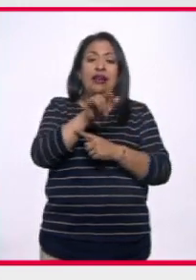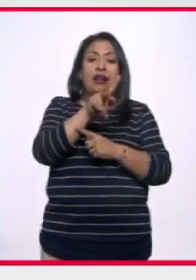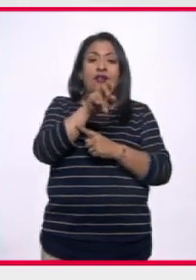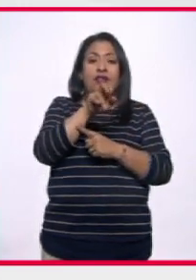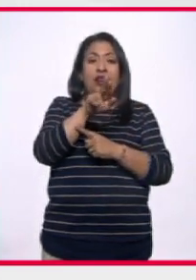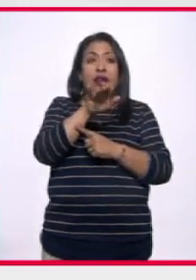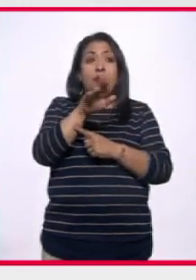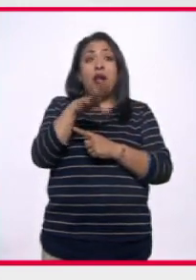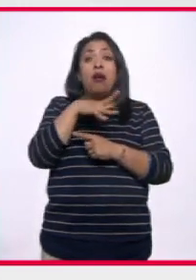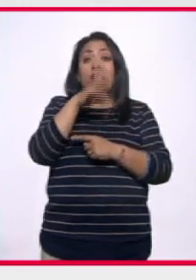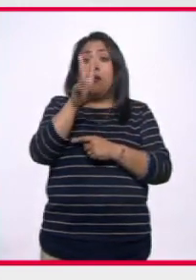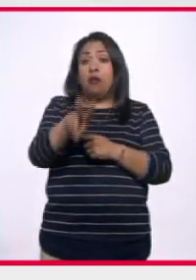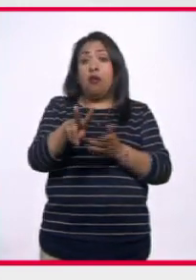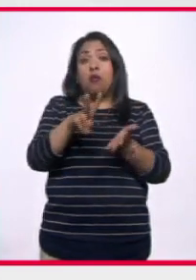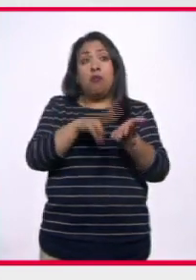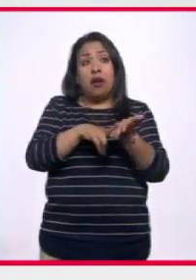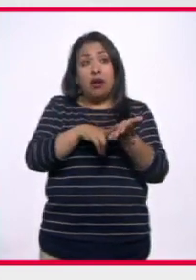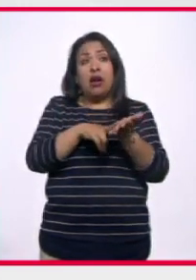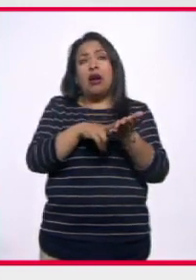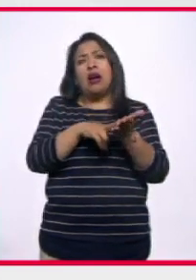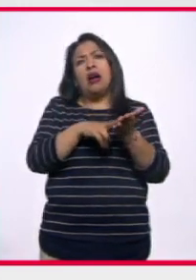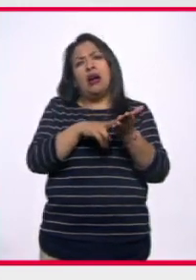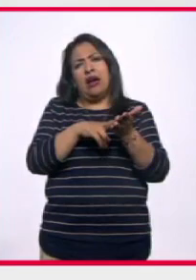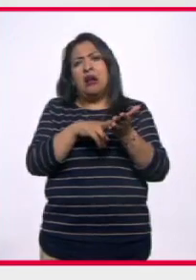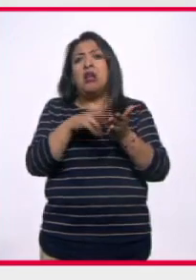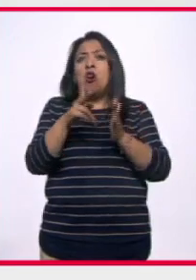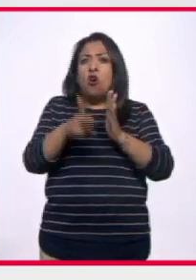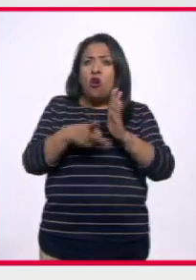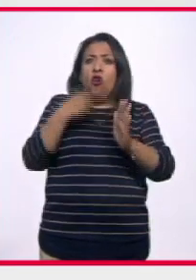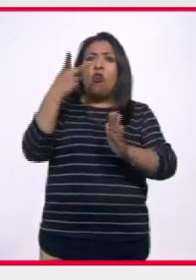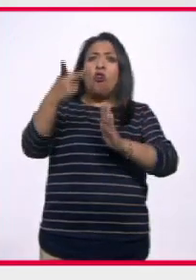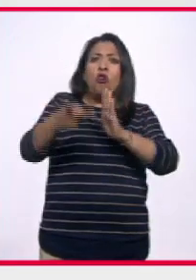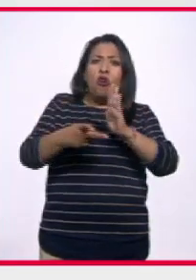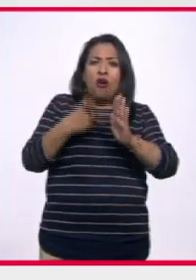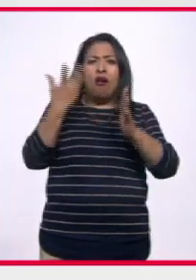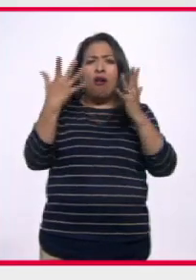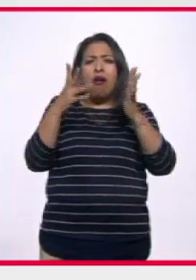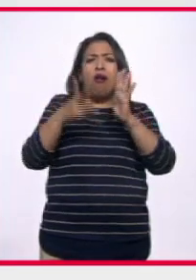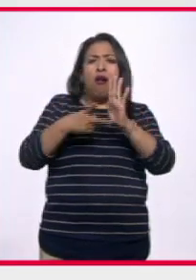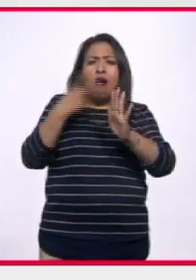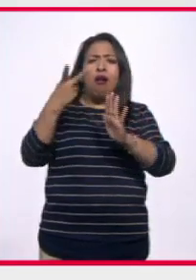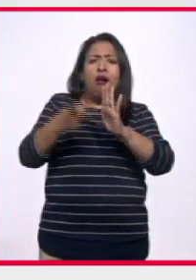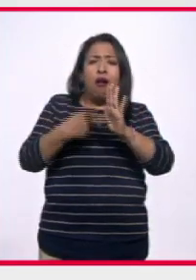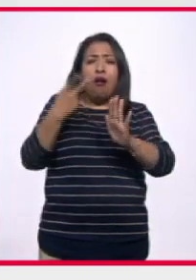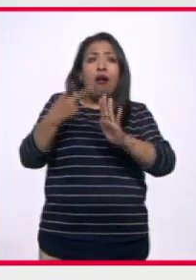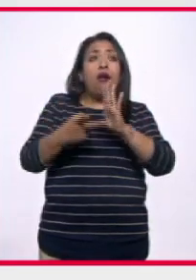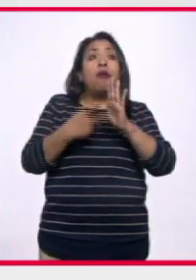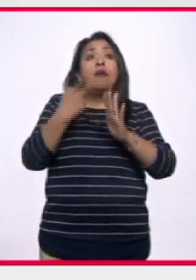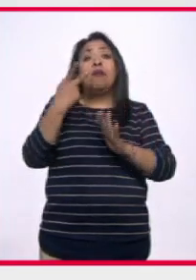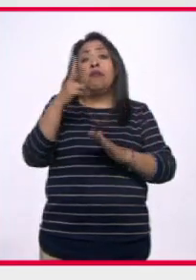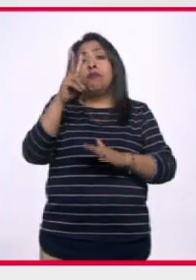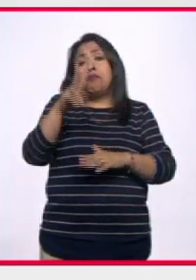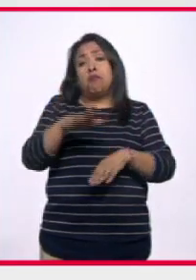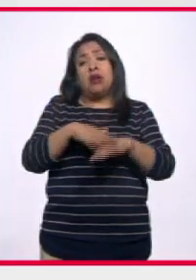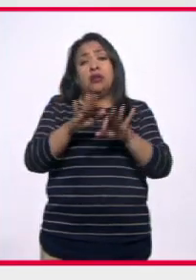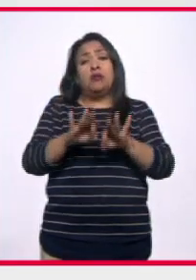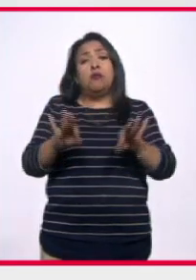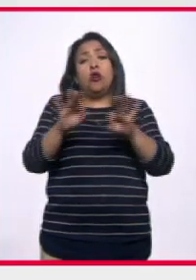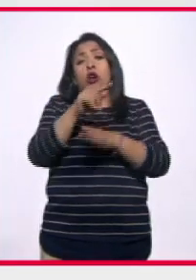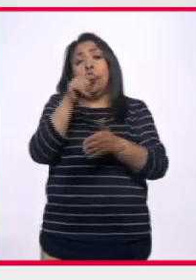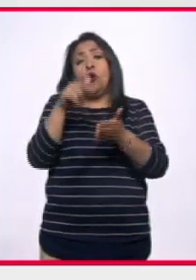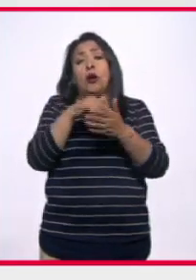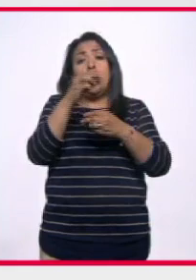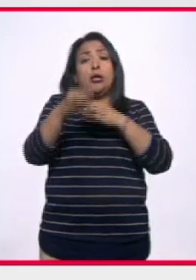lo que le ha valido al corsé y vices es decir repetir la canción en el área después de interpretarla en los más prestigiosos